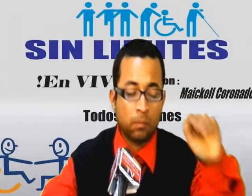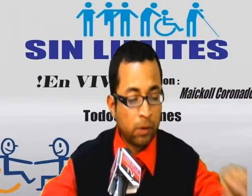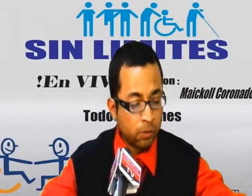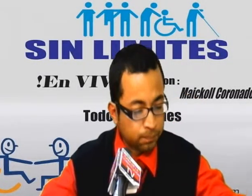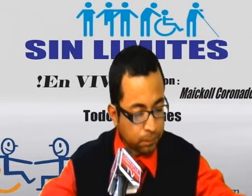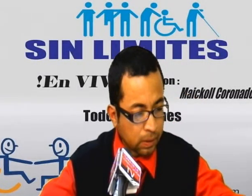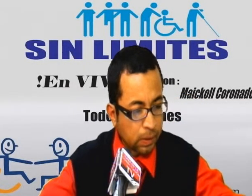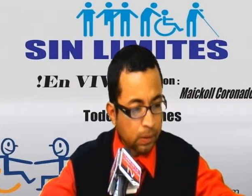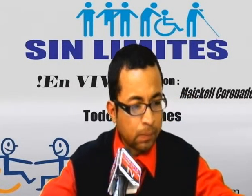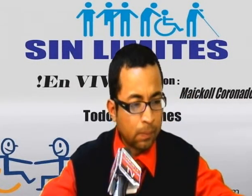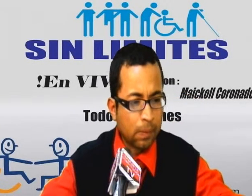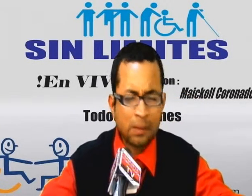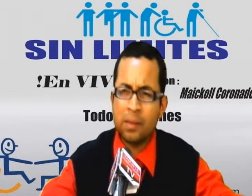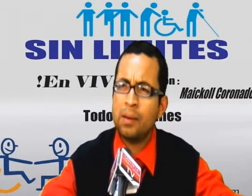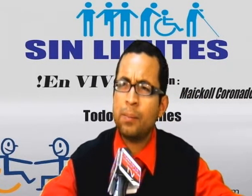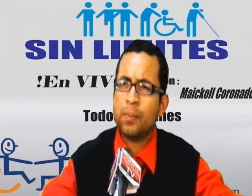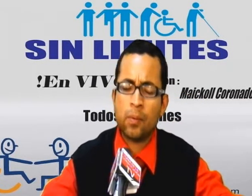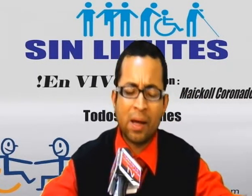Bueno,